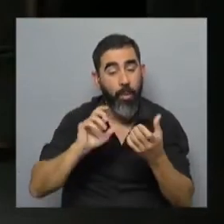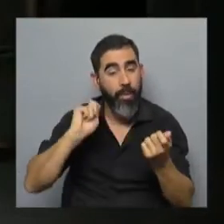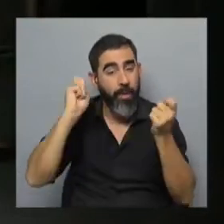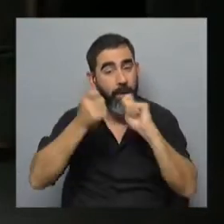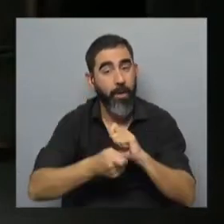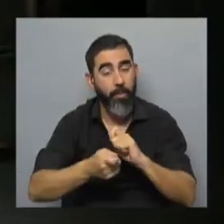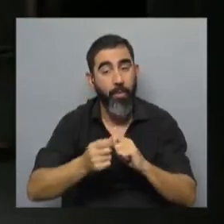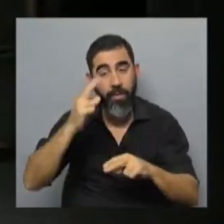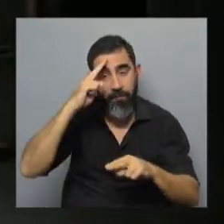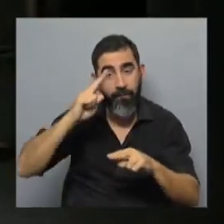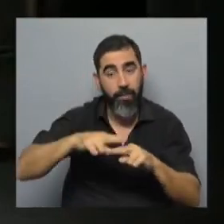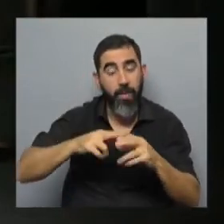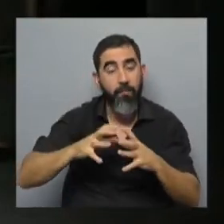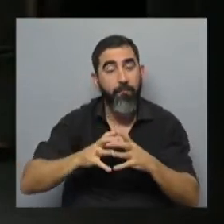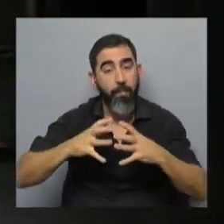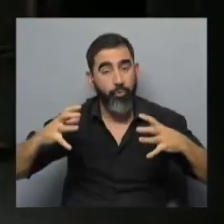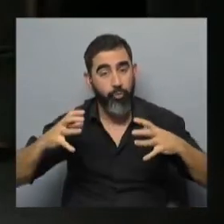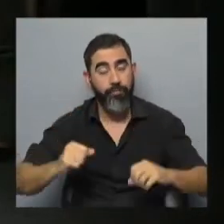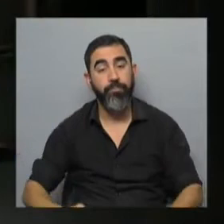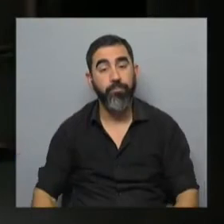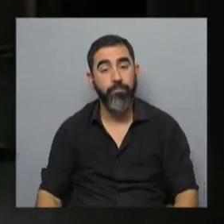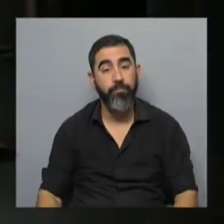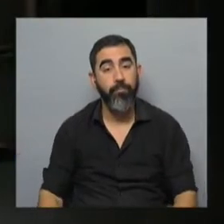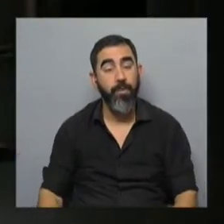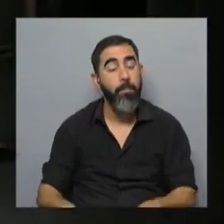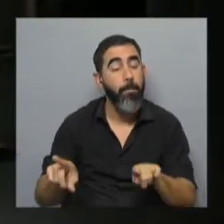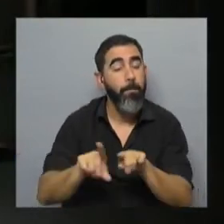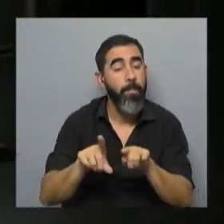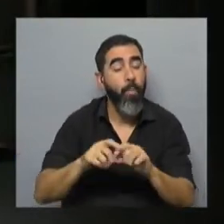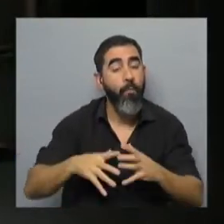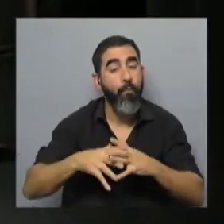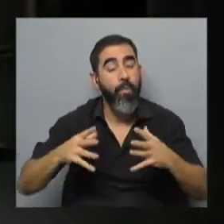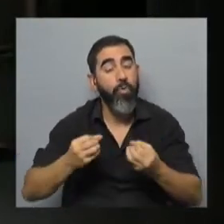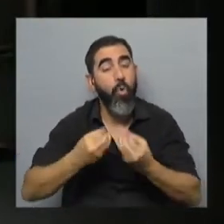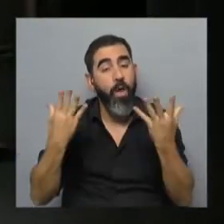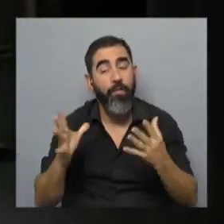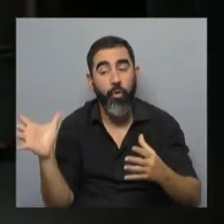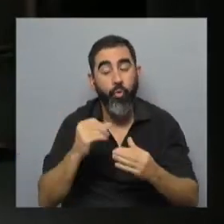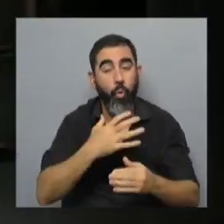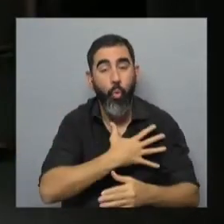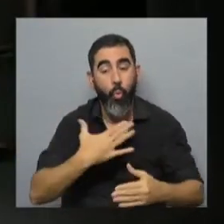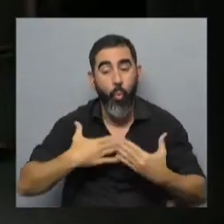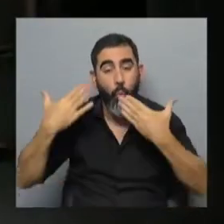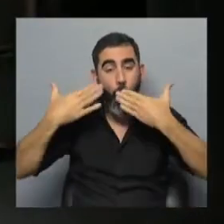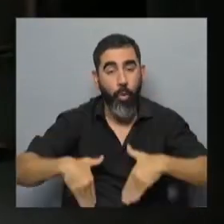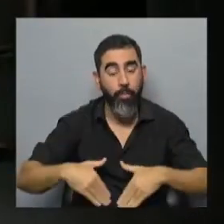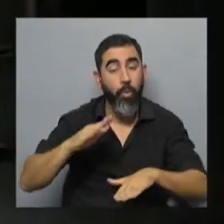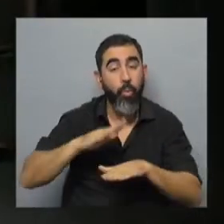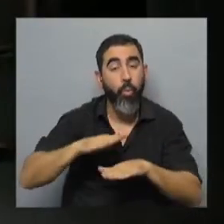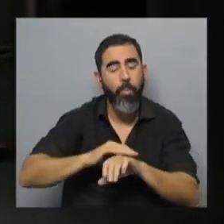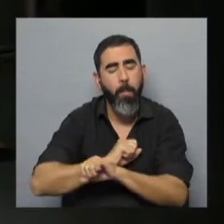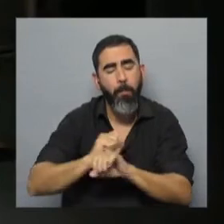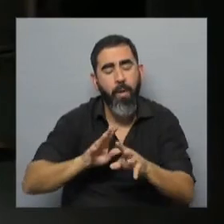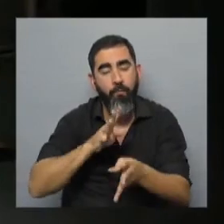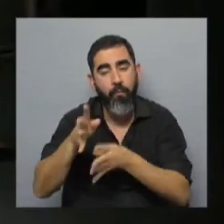llamados enfermedades inflamatorias, que tienen en común una inflamación crónica en todo el organismo causada por el mal